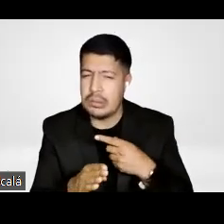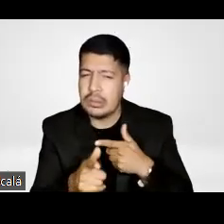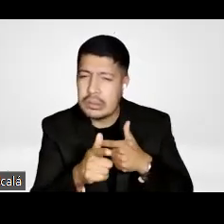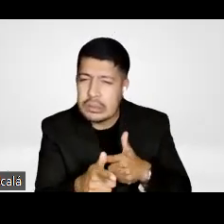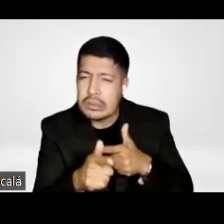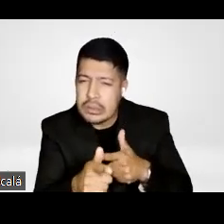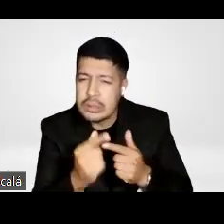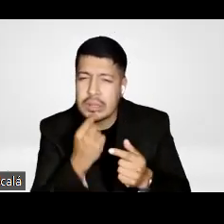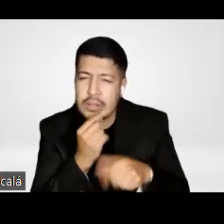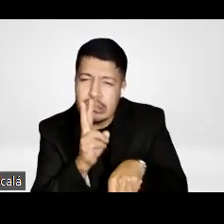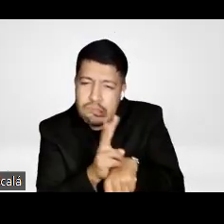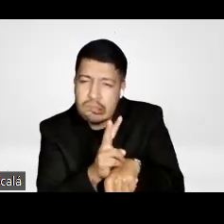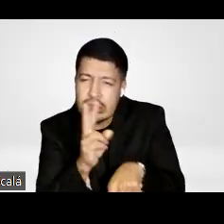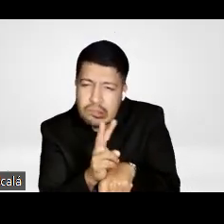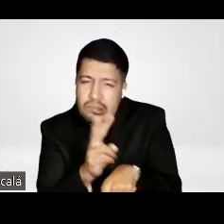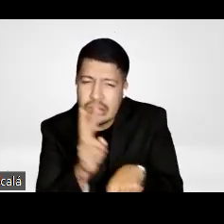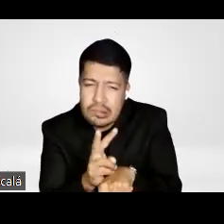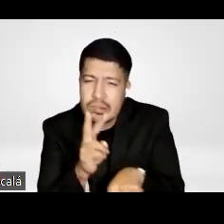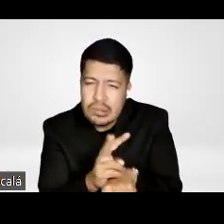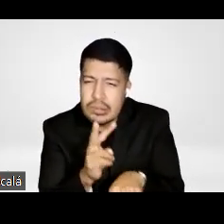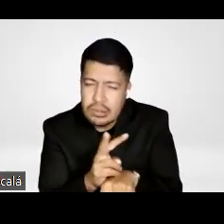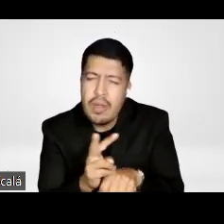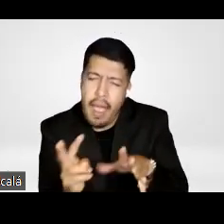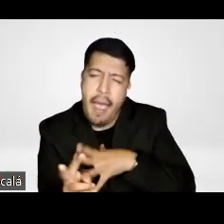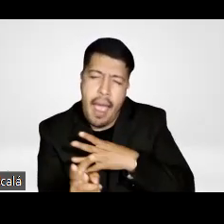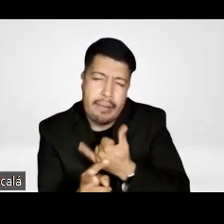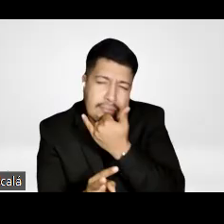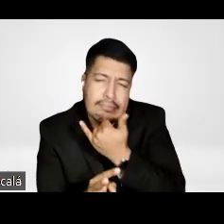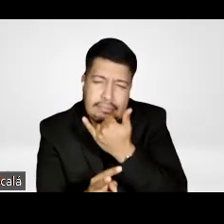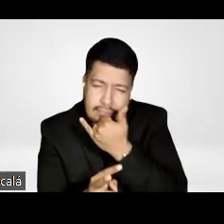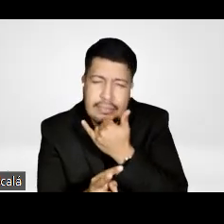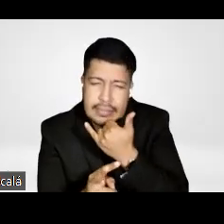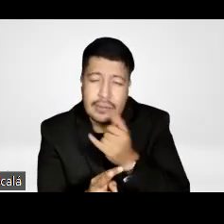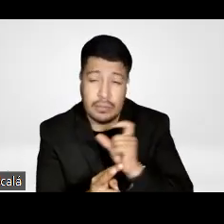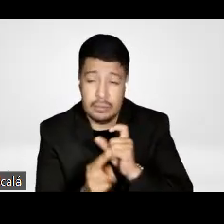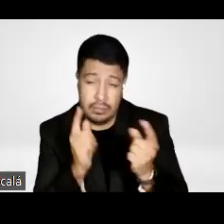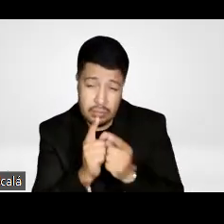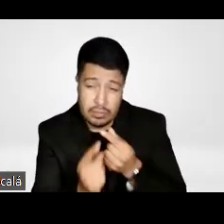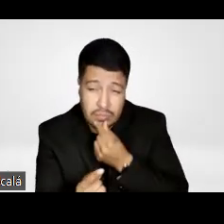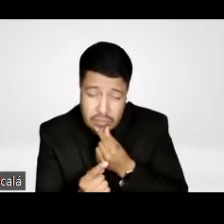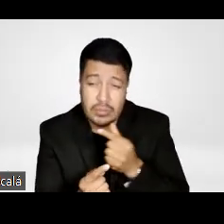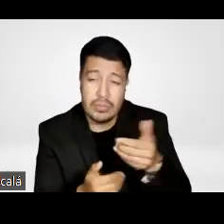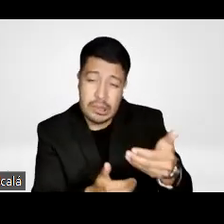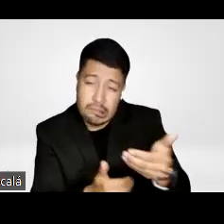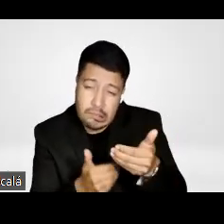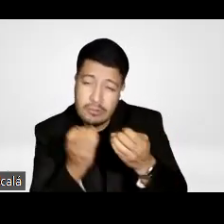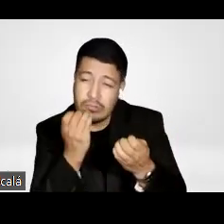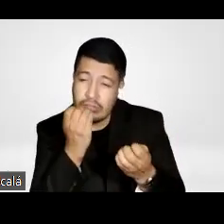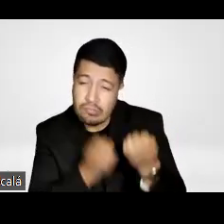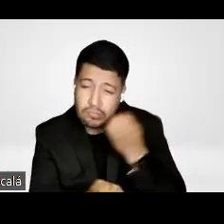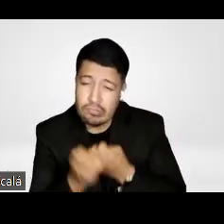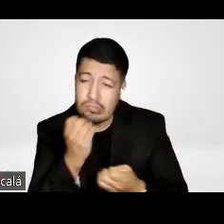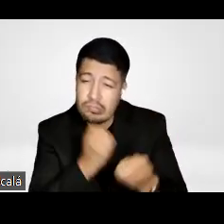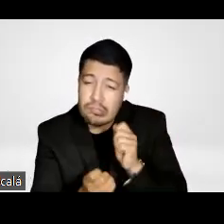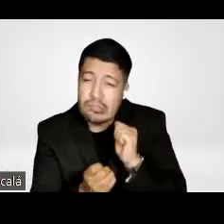Como no estamos haciendo diagnósticos de certeza todavía, cada vez que vemos al niño debemos de volver a evaluar y ver esos signos y en base a